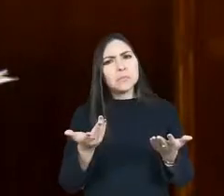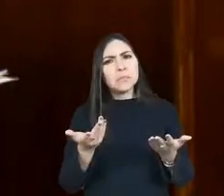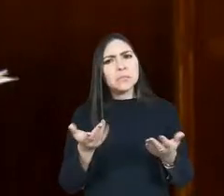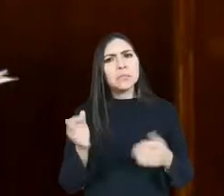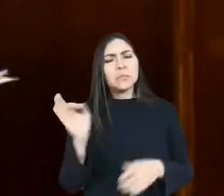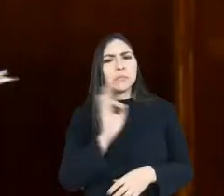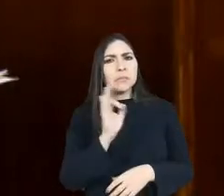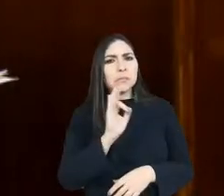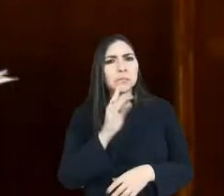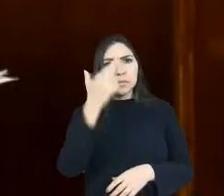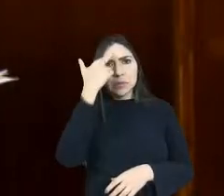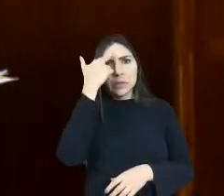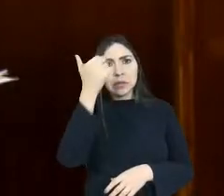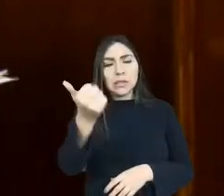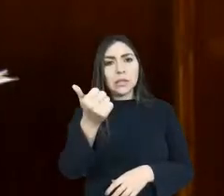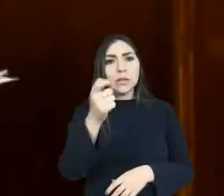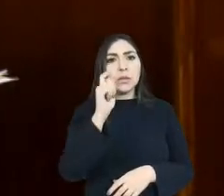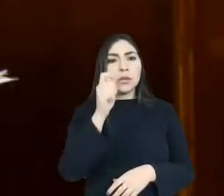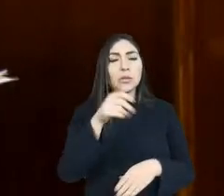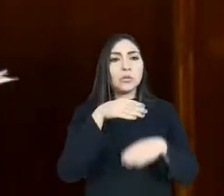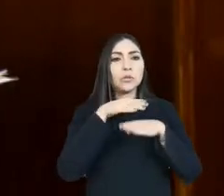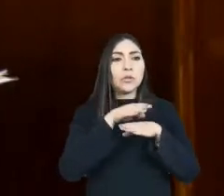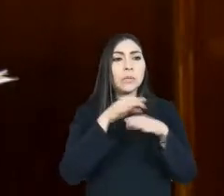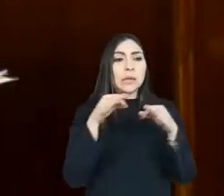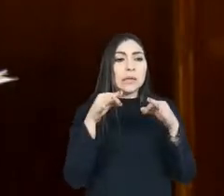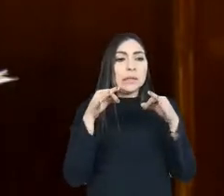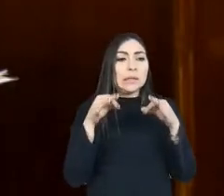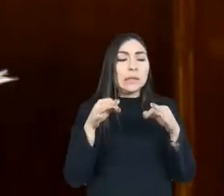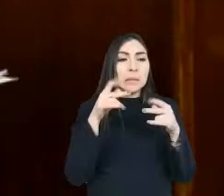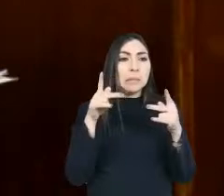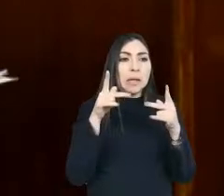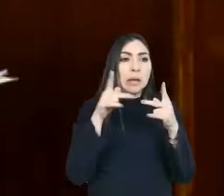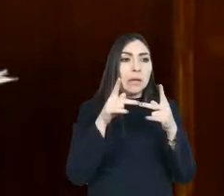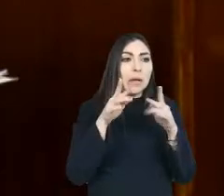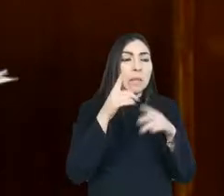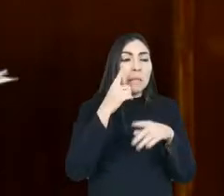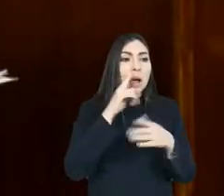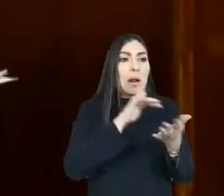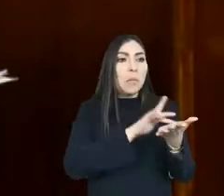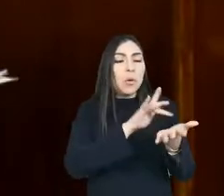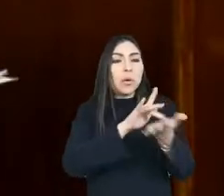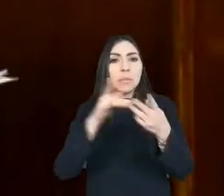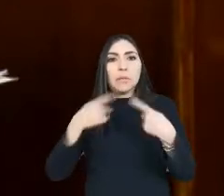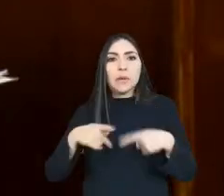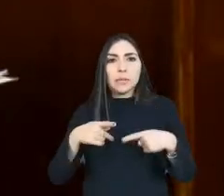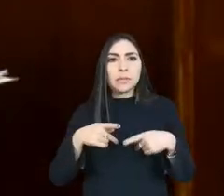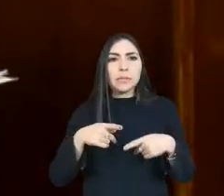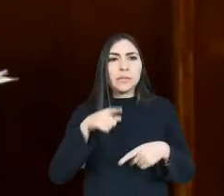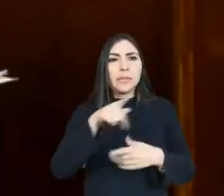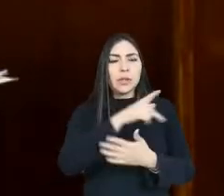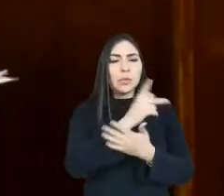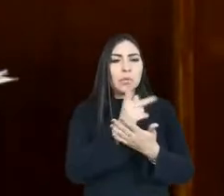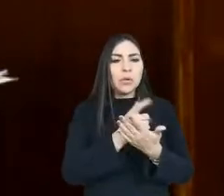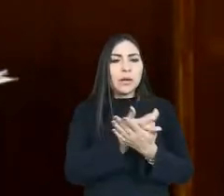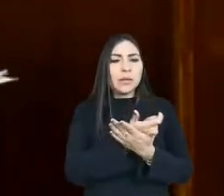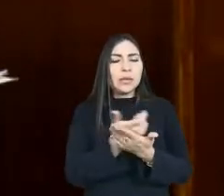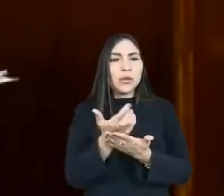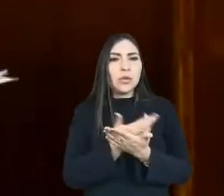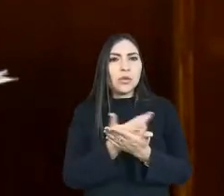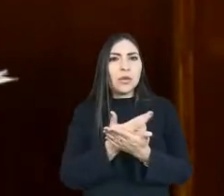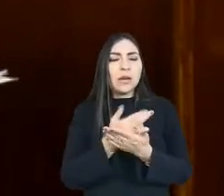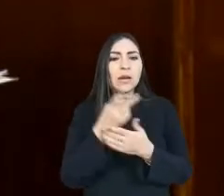se refiere a rebasar en el sentido de perfeccionar el asistencialismo, porque el salario rosa ha perfeccionado